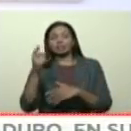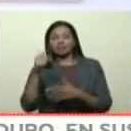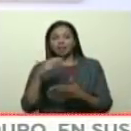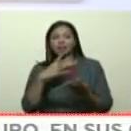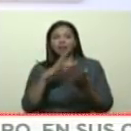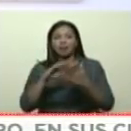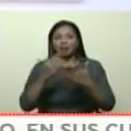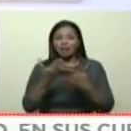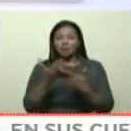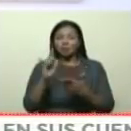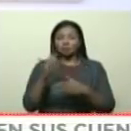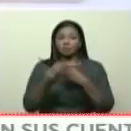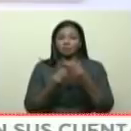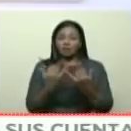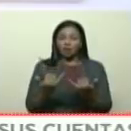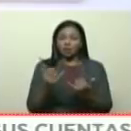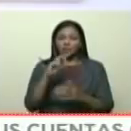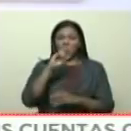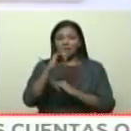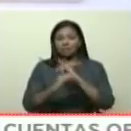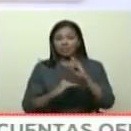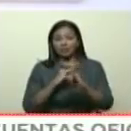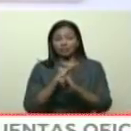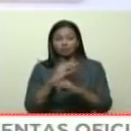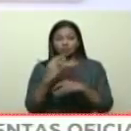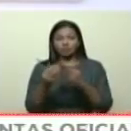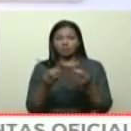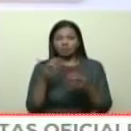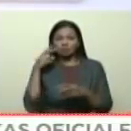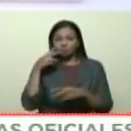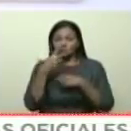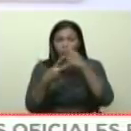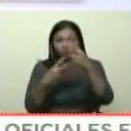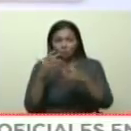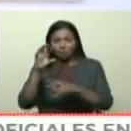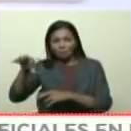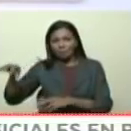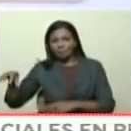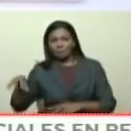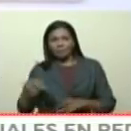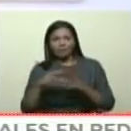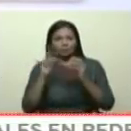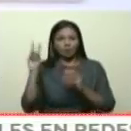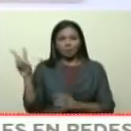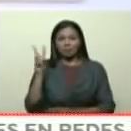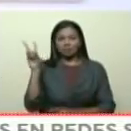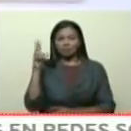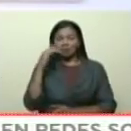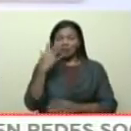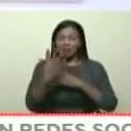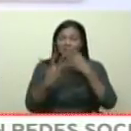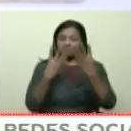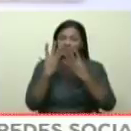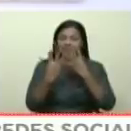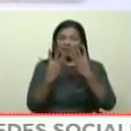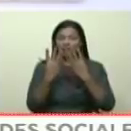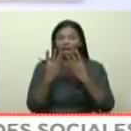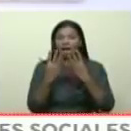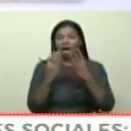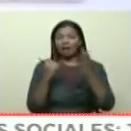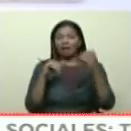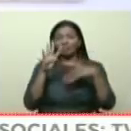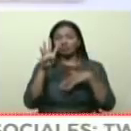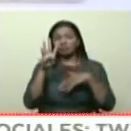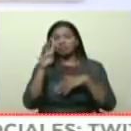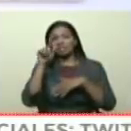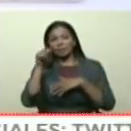Filbén a nivel internacional que recorre el país y la feria número